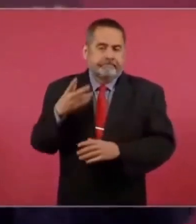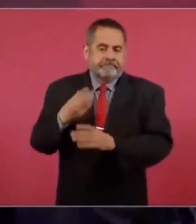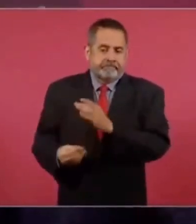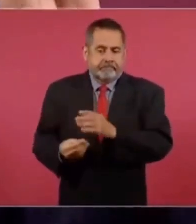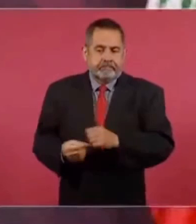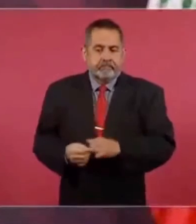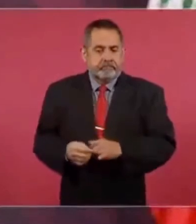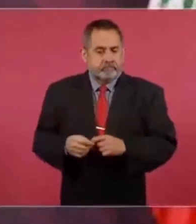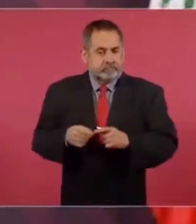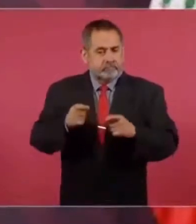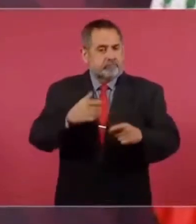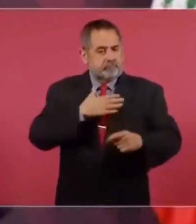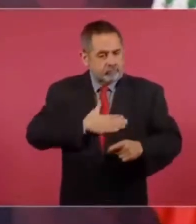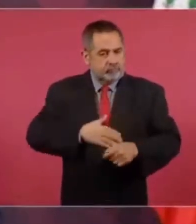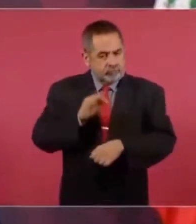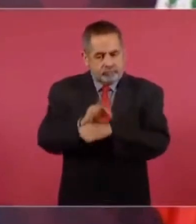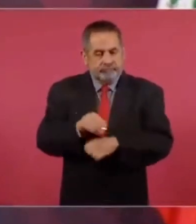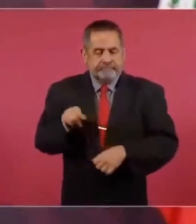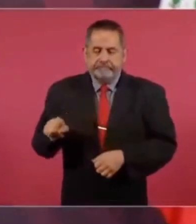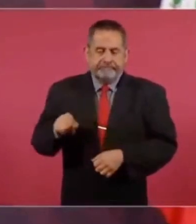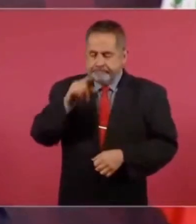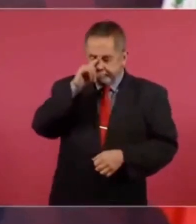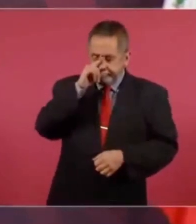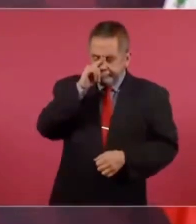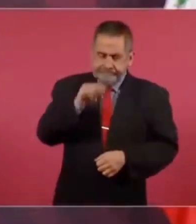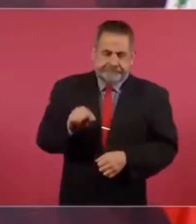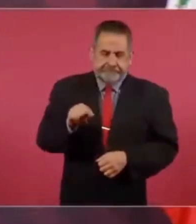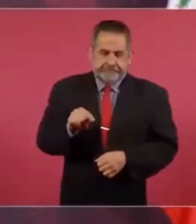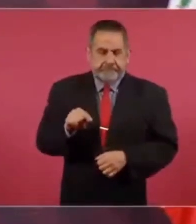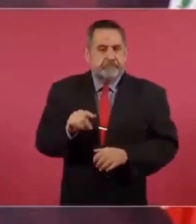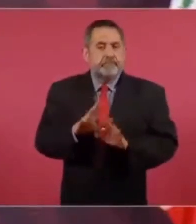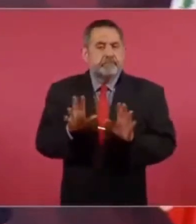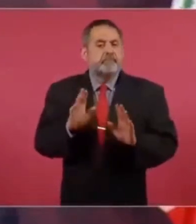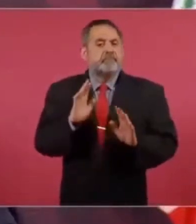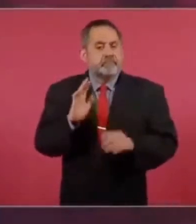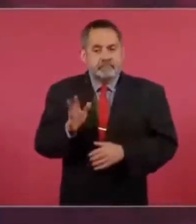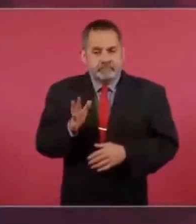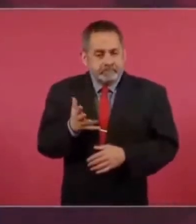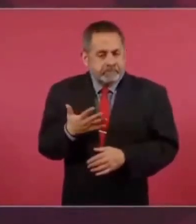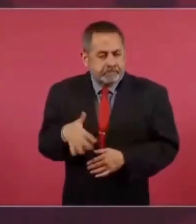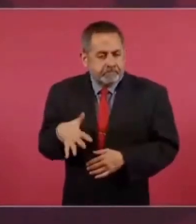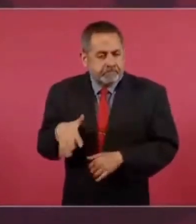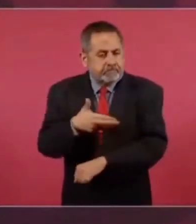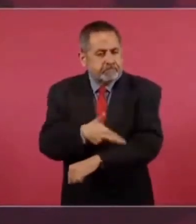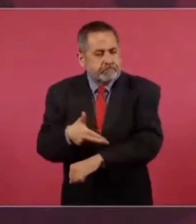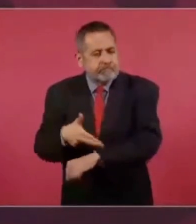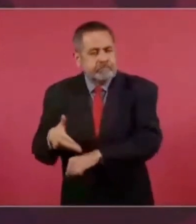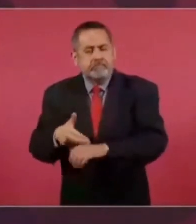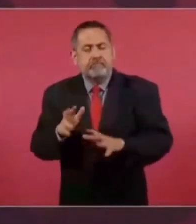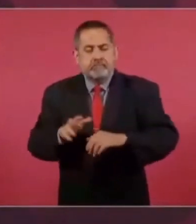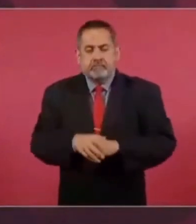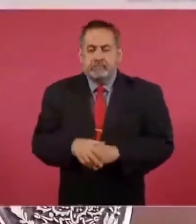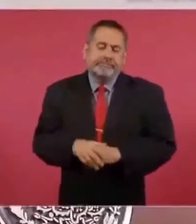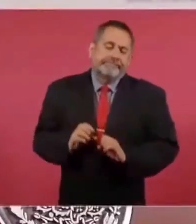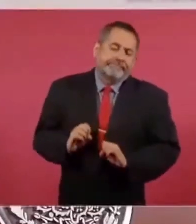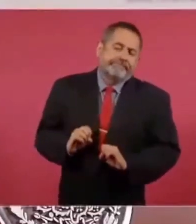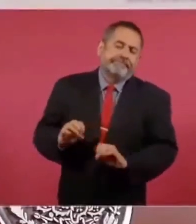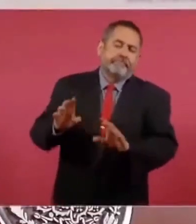de impartir justicia. Pero ya se está actuando y no va a haber